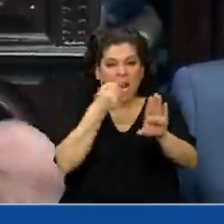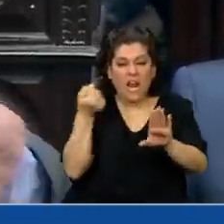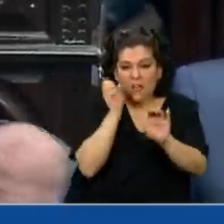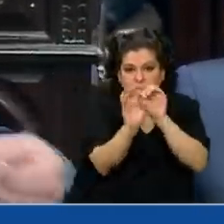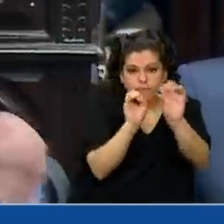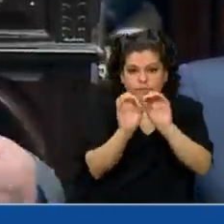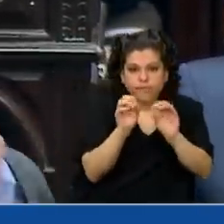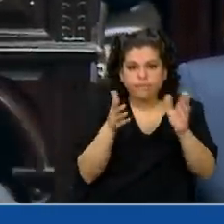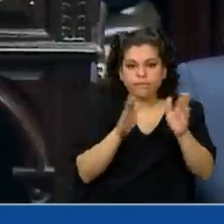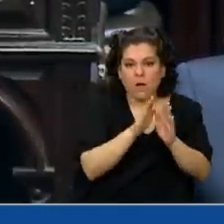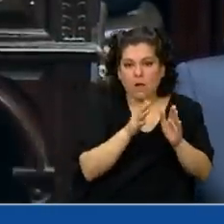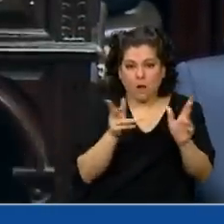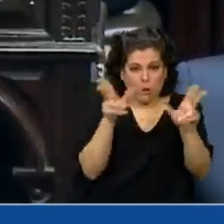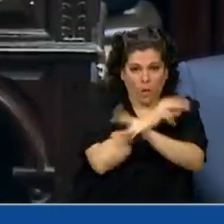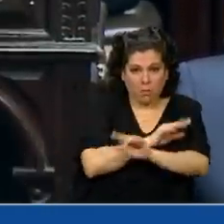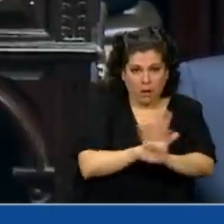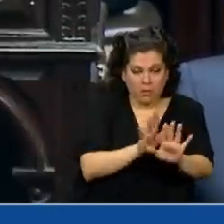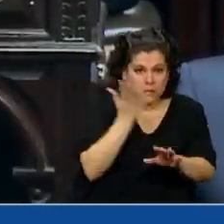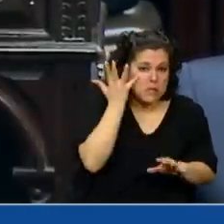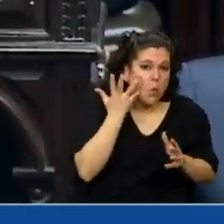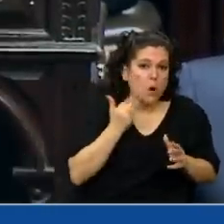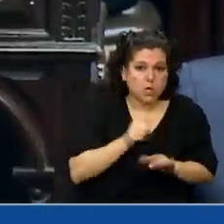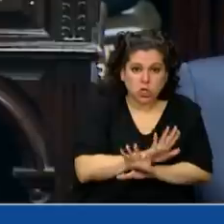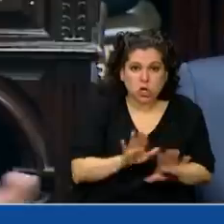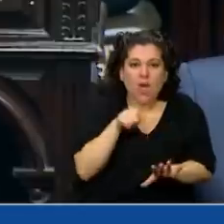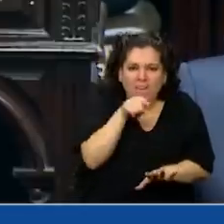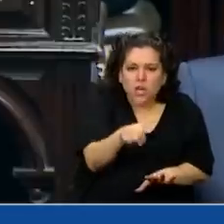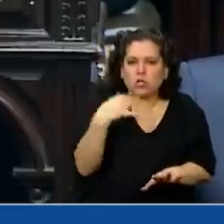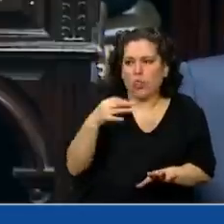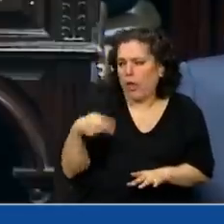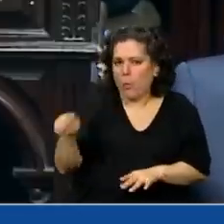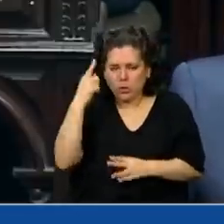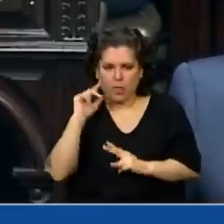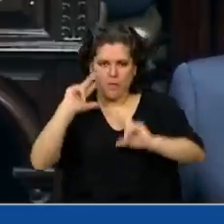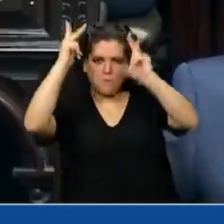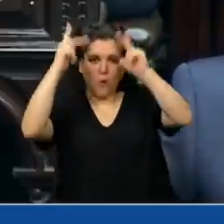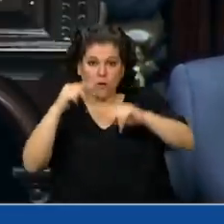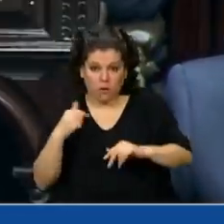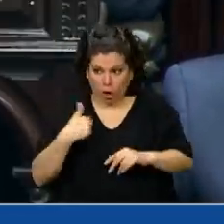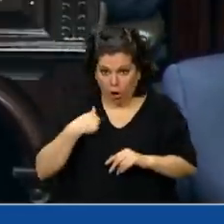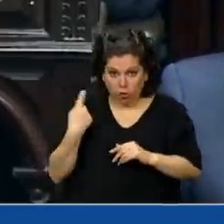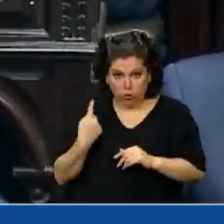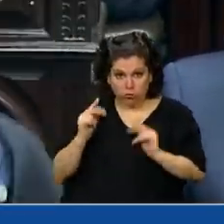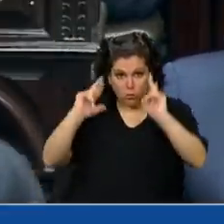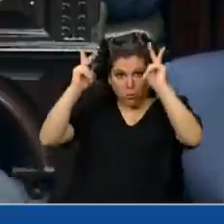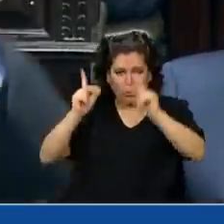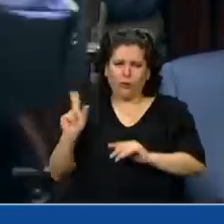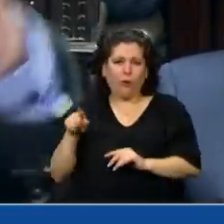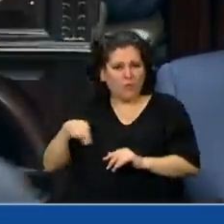una puerta chica llena de hambre. De eso tienen que indignarse, no con nosotros. De eso tienen